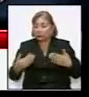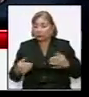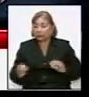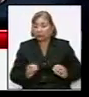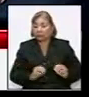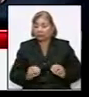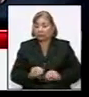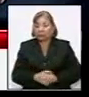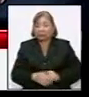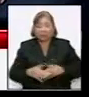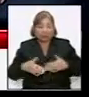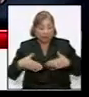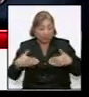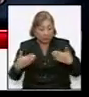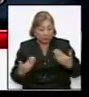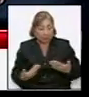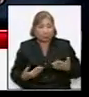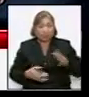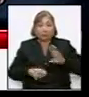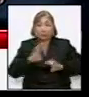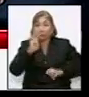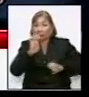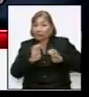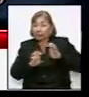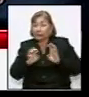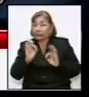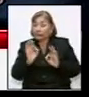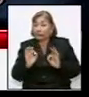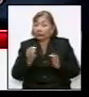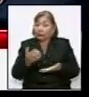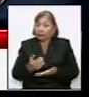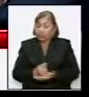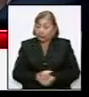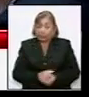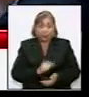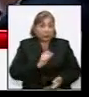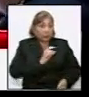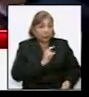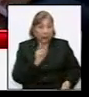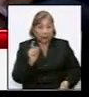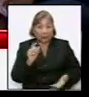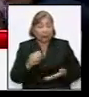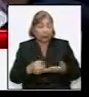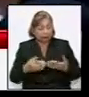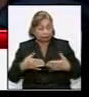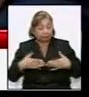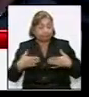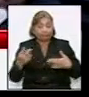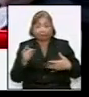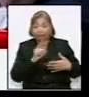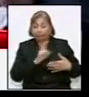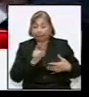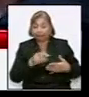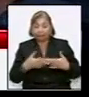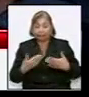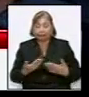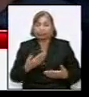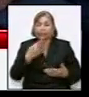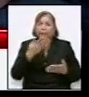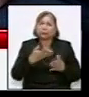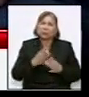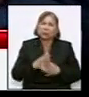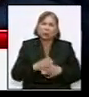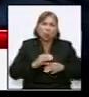va a poder evaluar si acepta o no afecta yo creo tampoco podemos ir a un